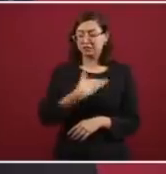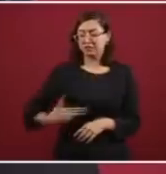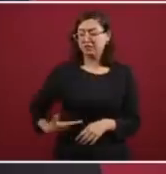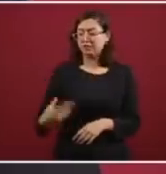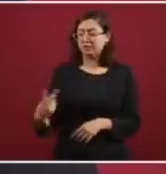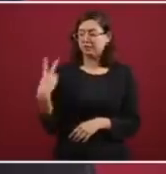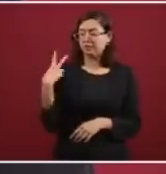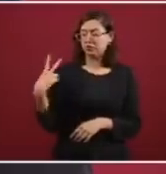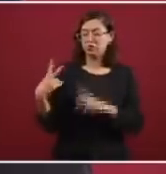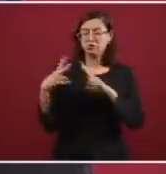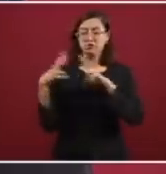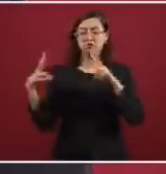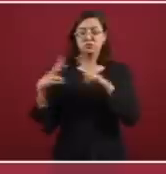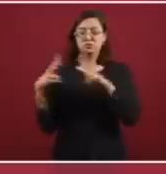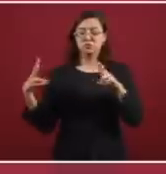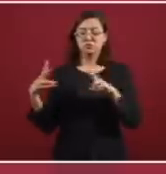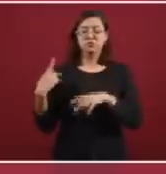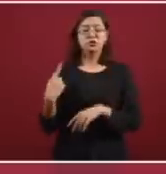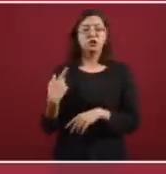están blindadas,